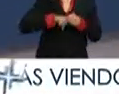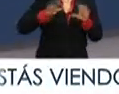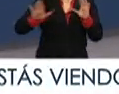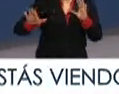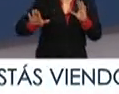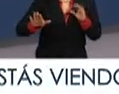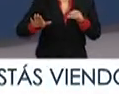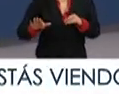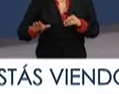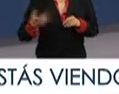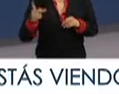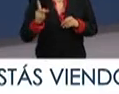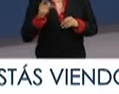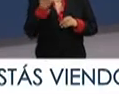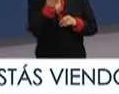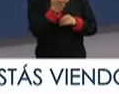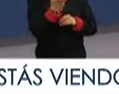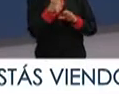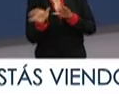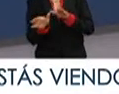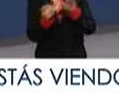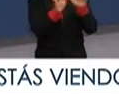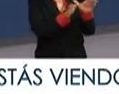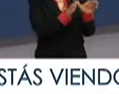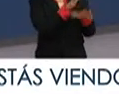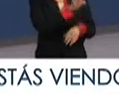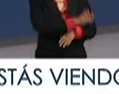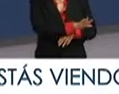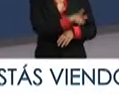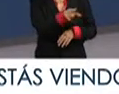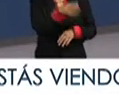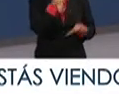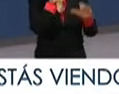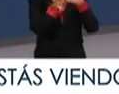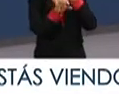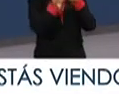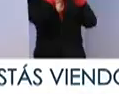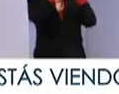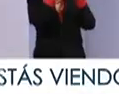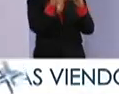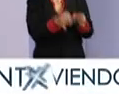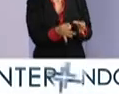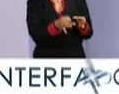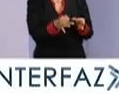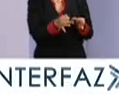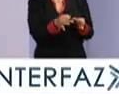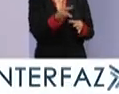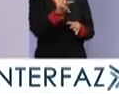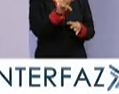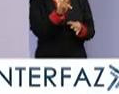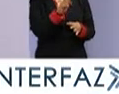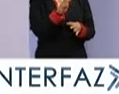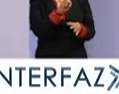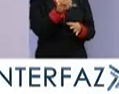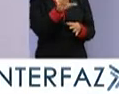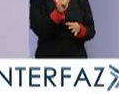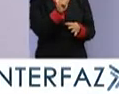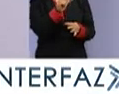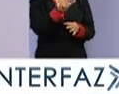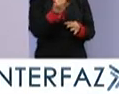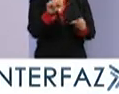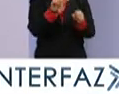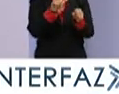personales. Pero esta parte de la comunicación pública, la